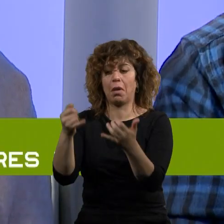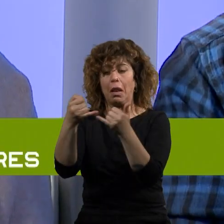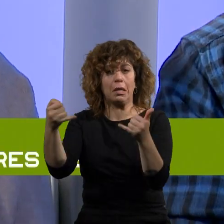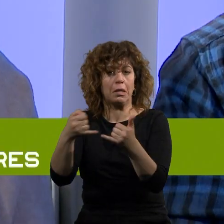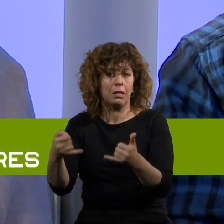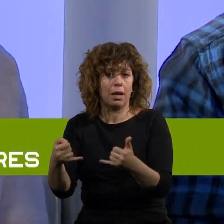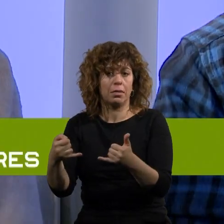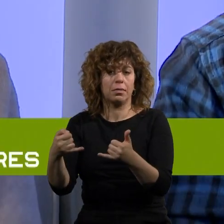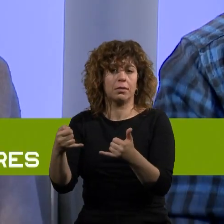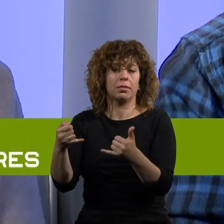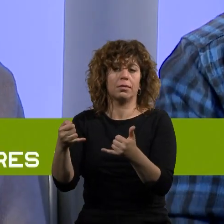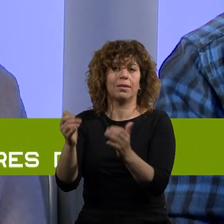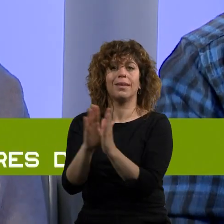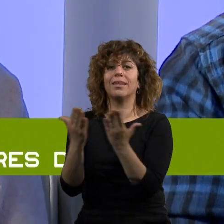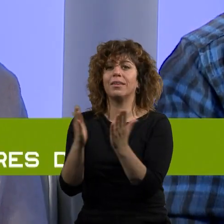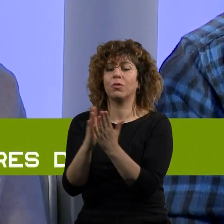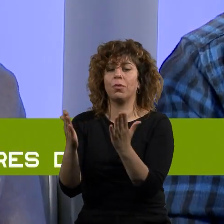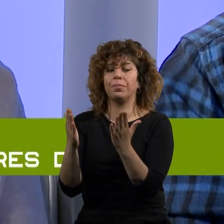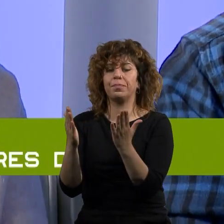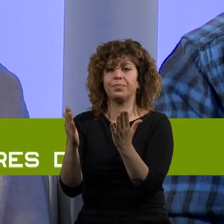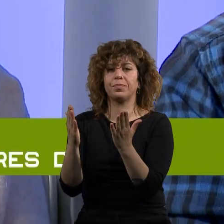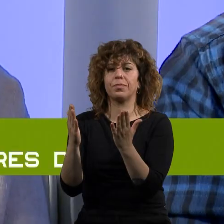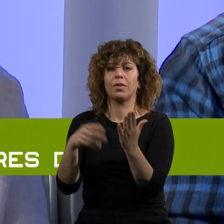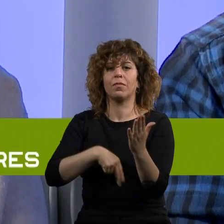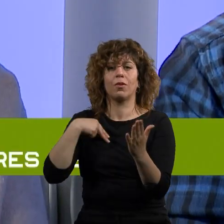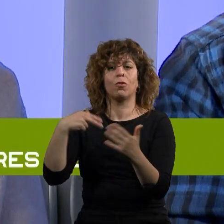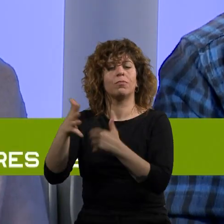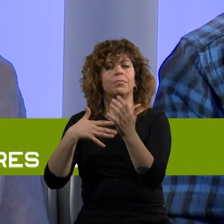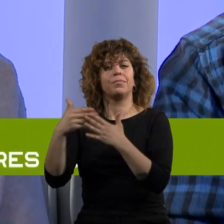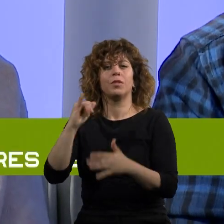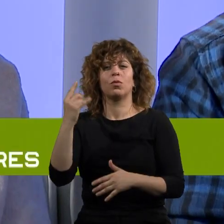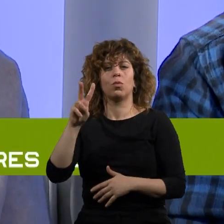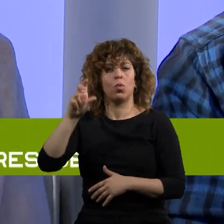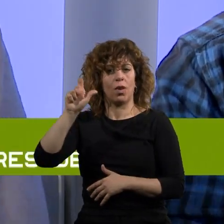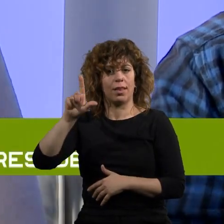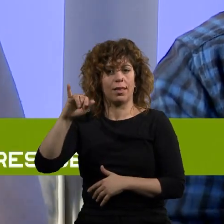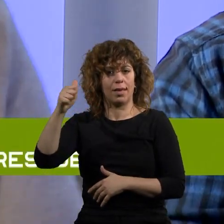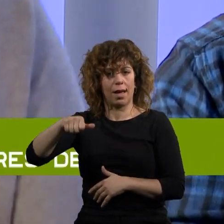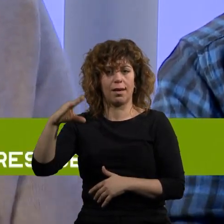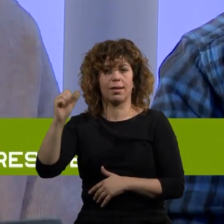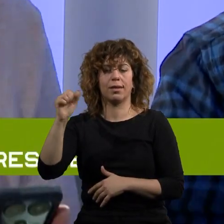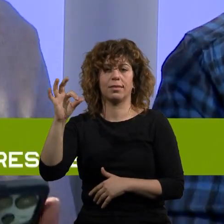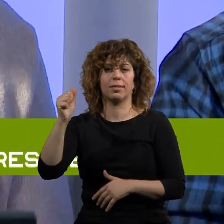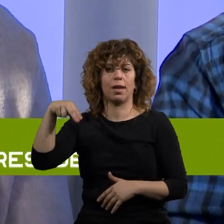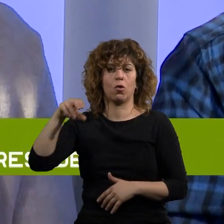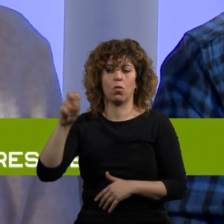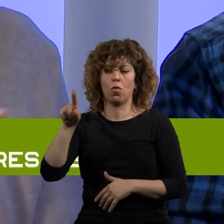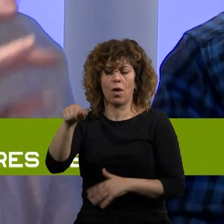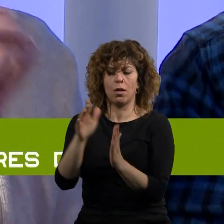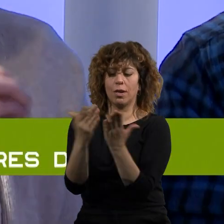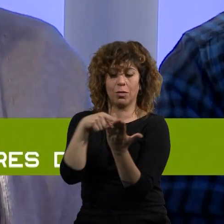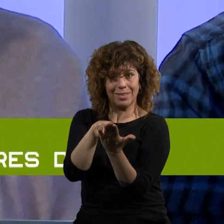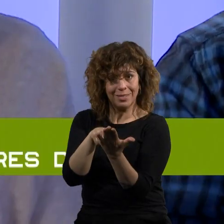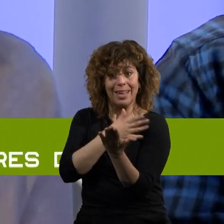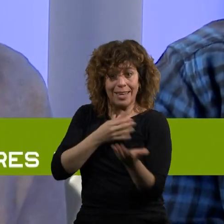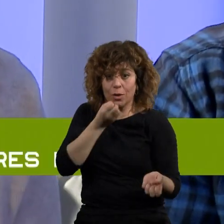líneas del libro de Franco de Julián Casanova, y yo creo que refleja perfectamente lo